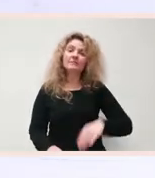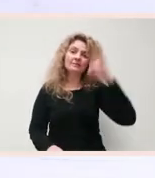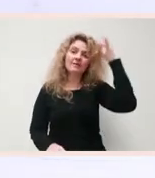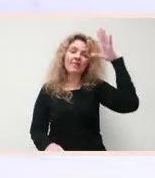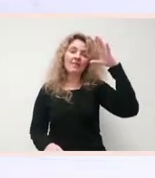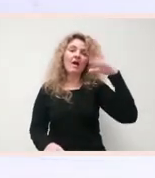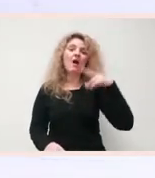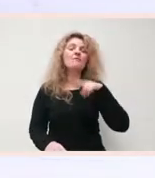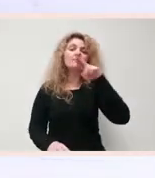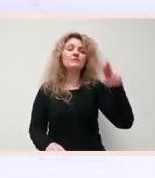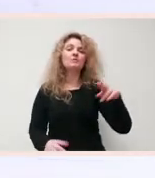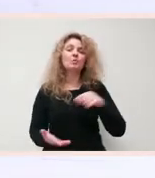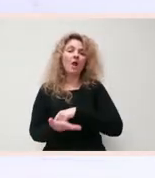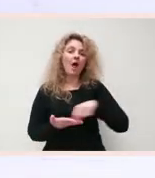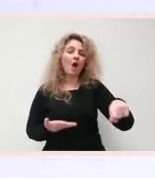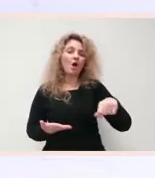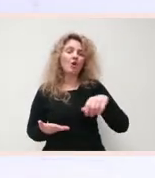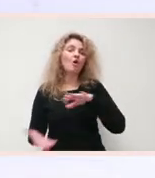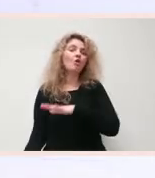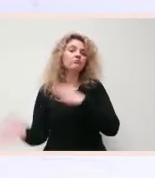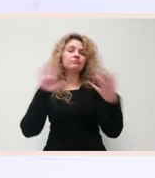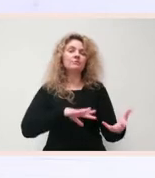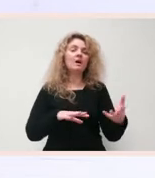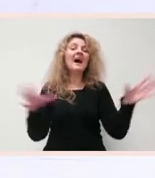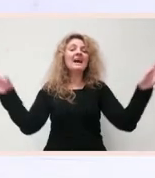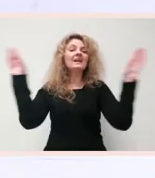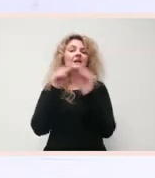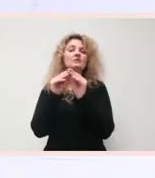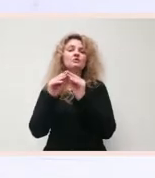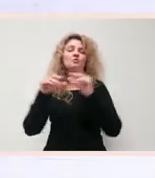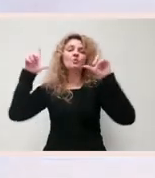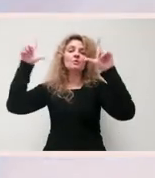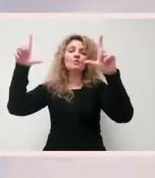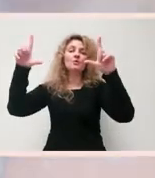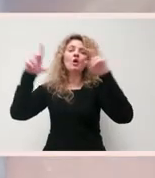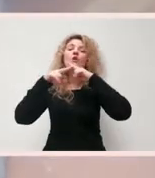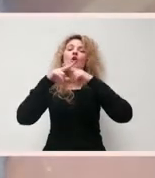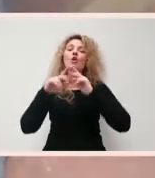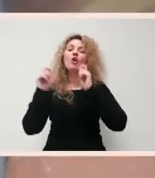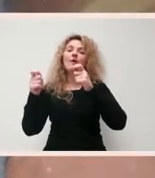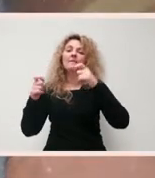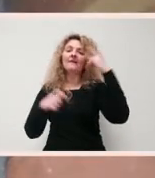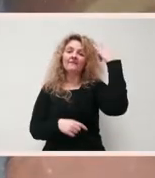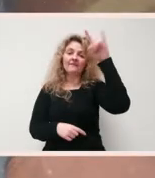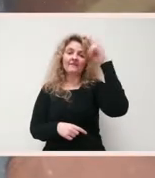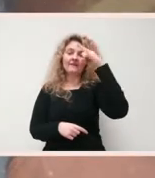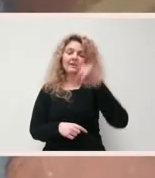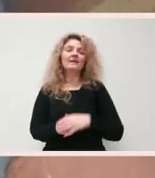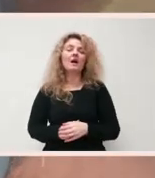parte, esta mesma idea vaina trasladar a pintura óleo, é o que podemos ver resumido aquí na súa obra